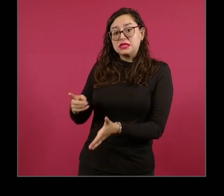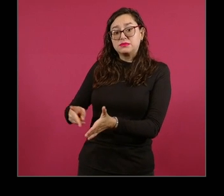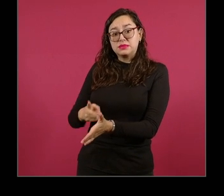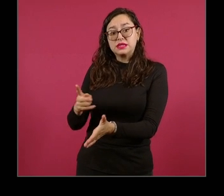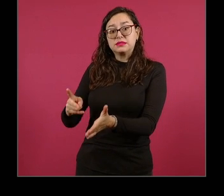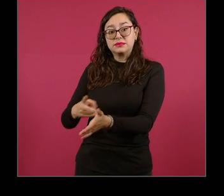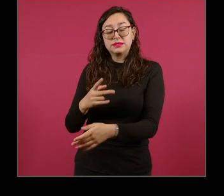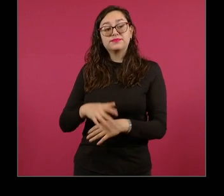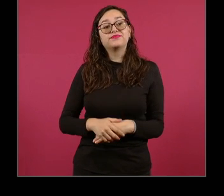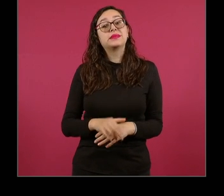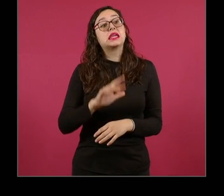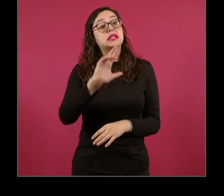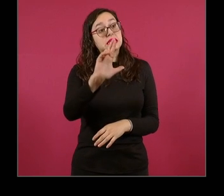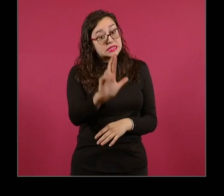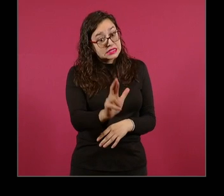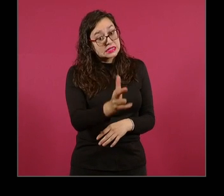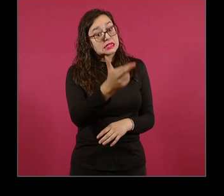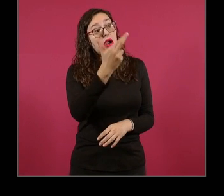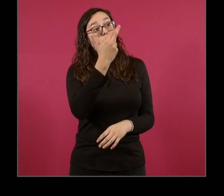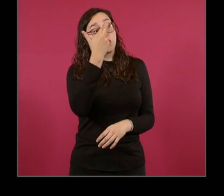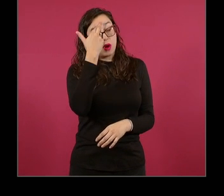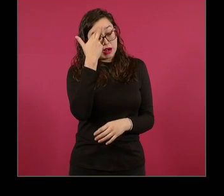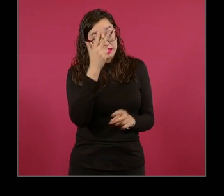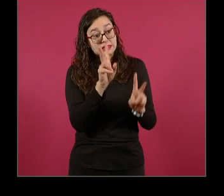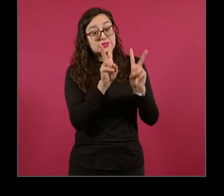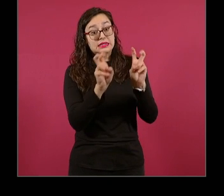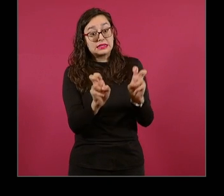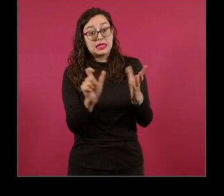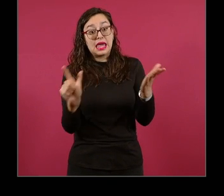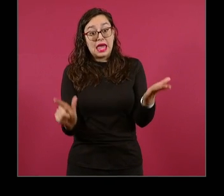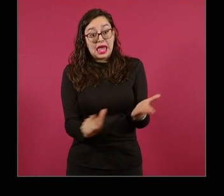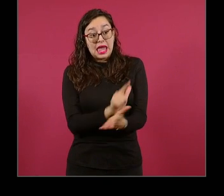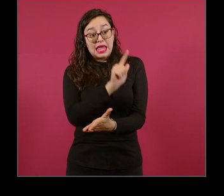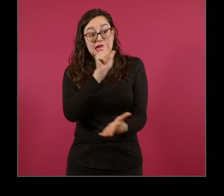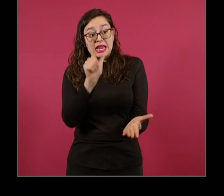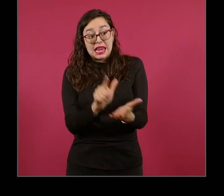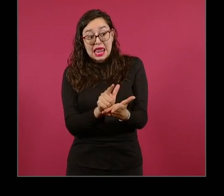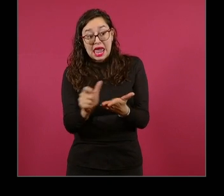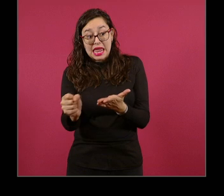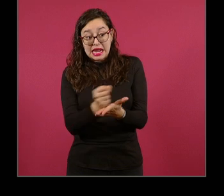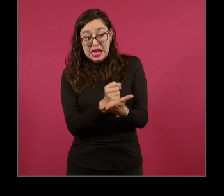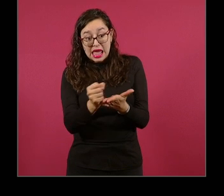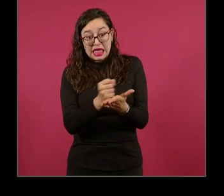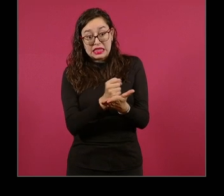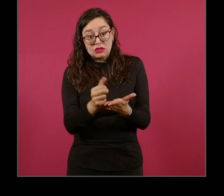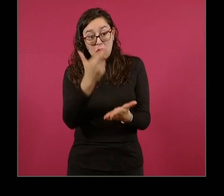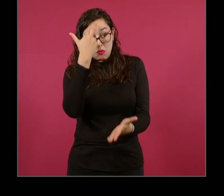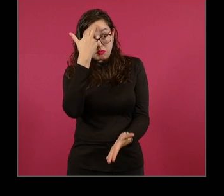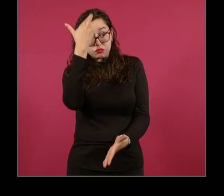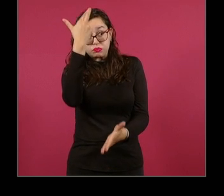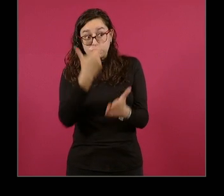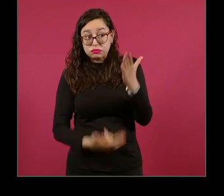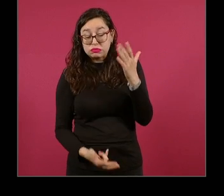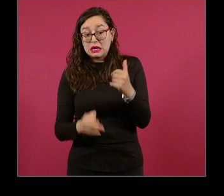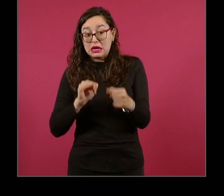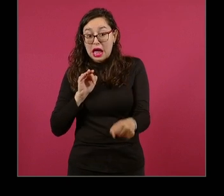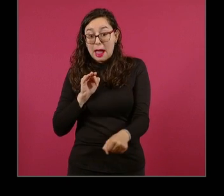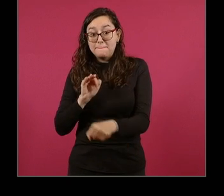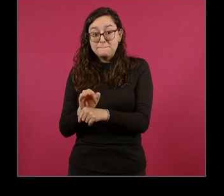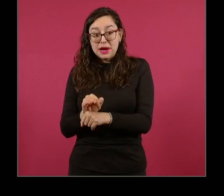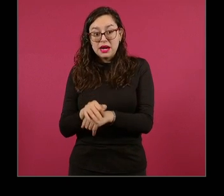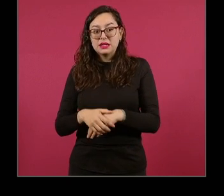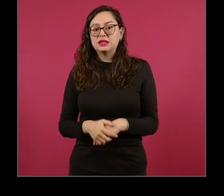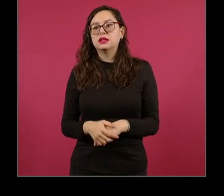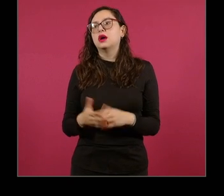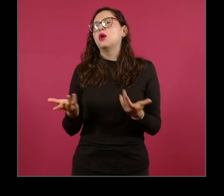Acuérdese, Navarro, que es por los delitos a la violación de la ley de instituciones de crédito. Vamos a hacer una cosa. ¿Por qué no me los